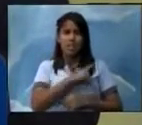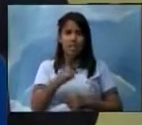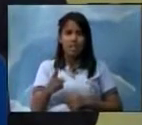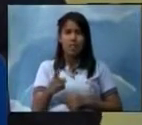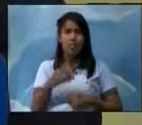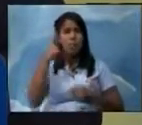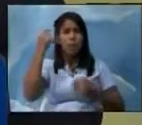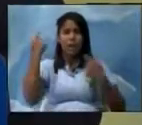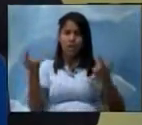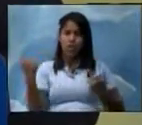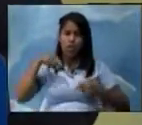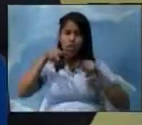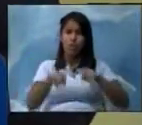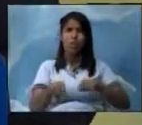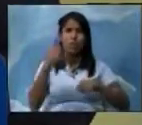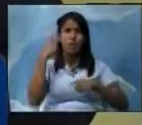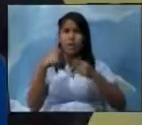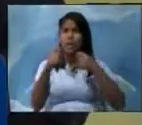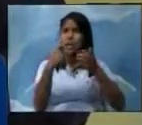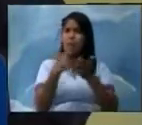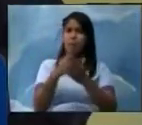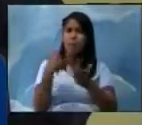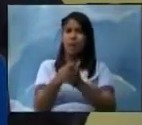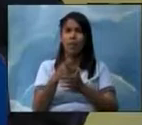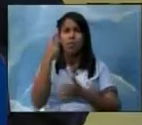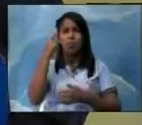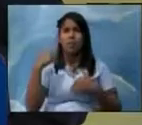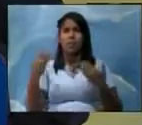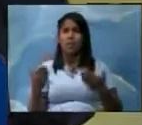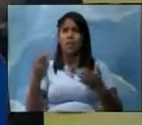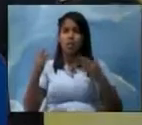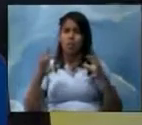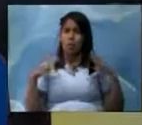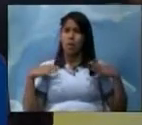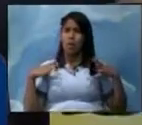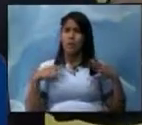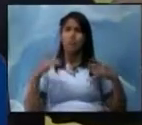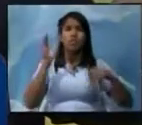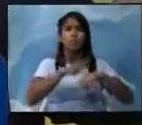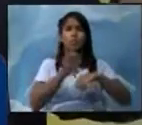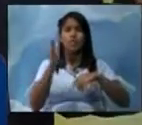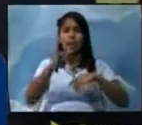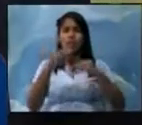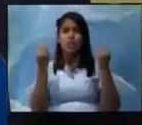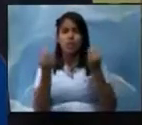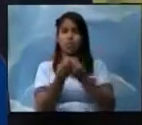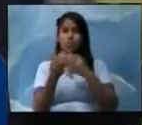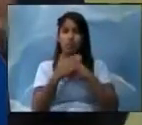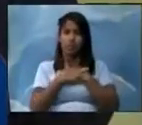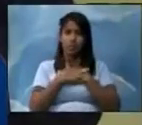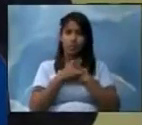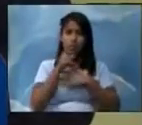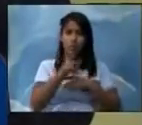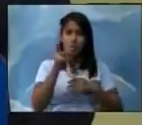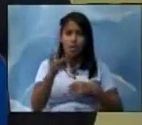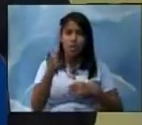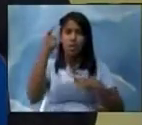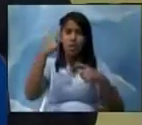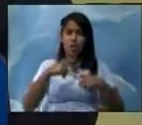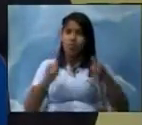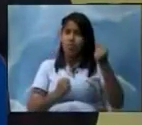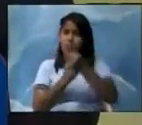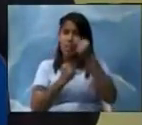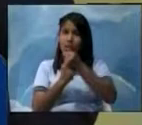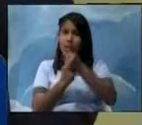qué los tengo aquí para qué le doy cesta tique para qué le doy vacaciones porque ustedes están aquí a mi lado ustedes todos mis